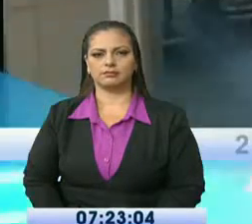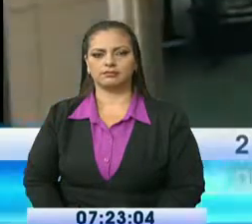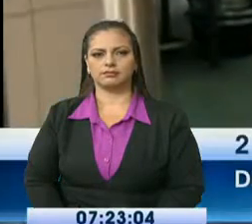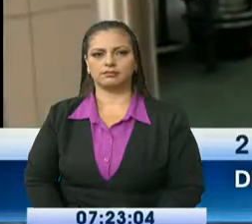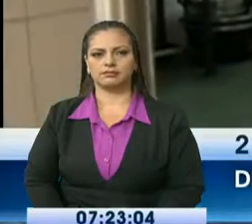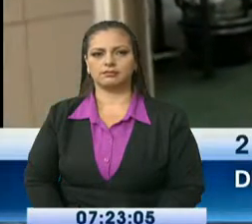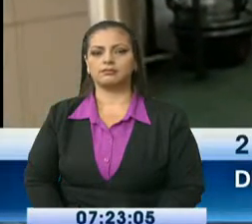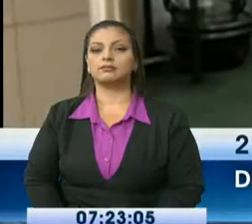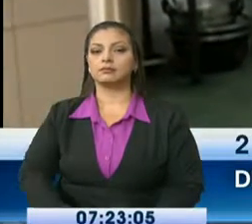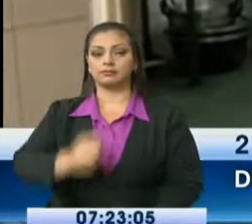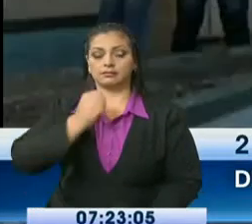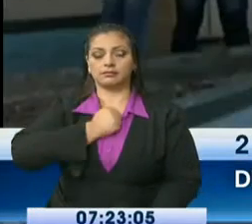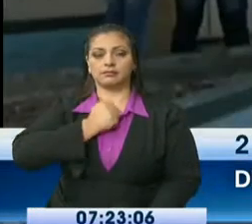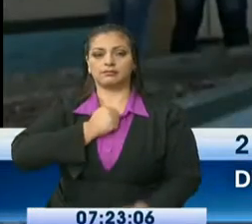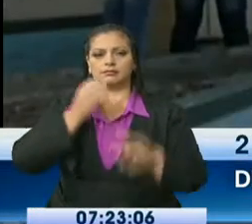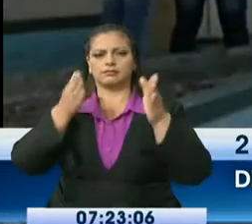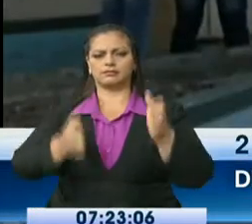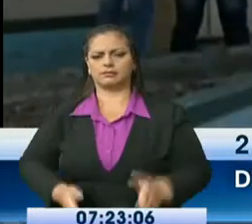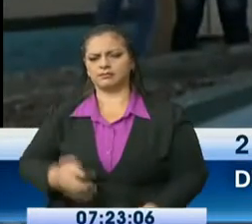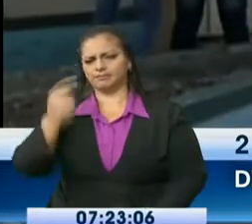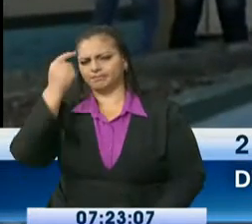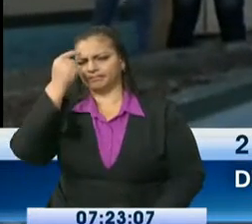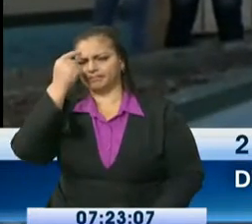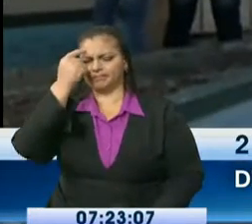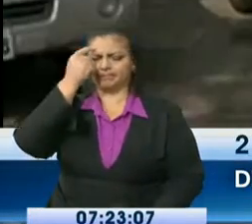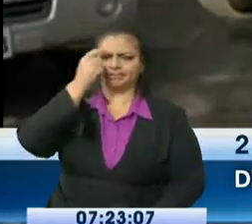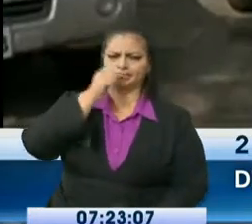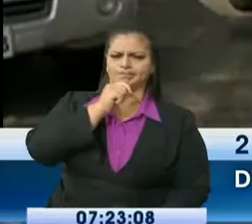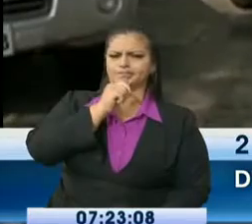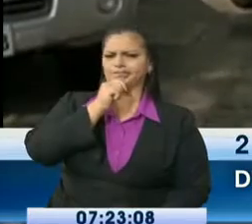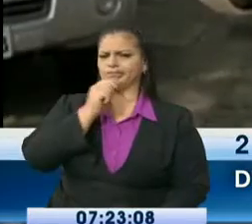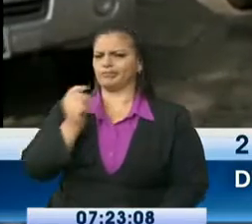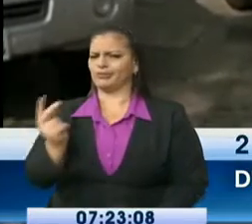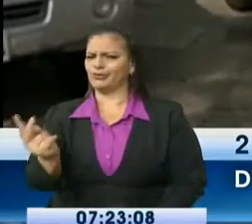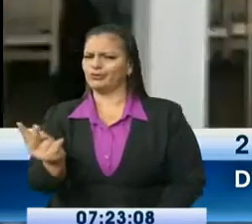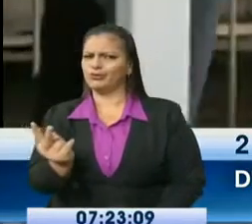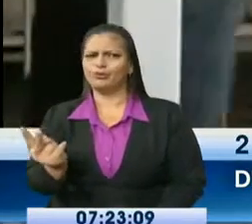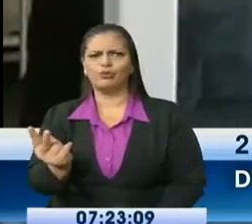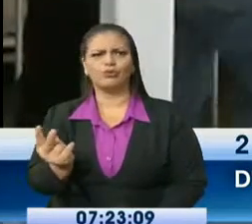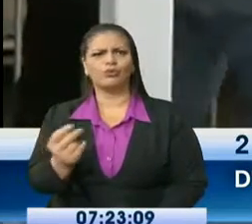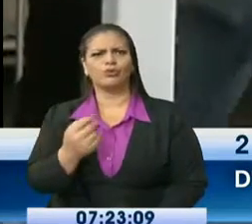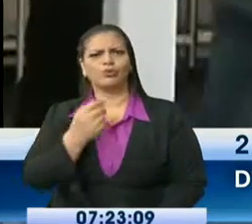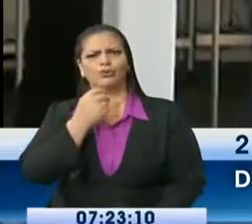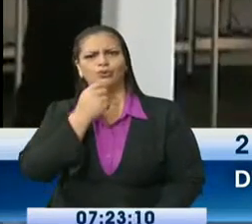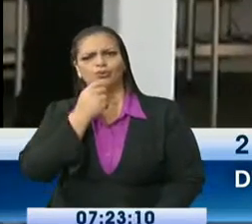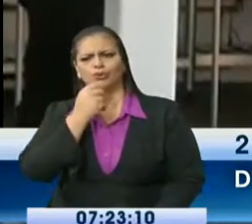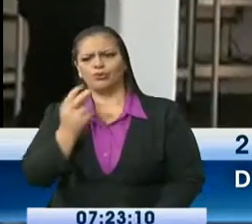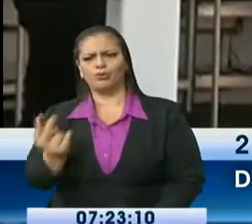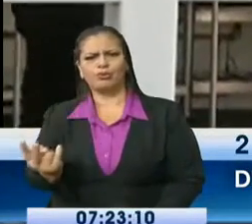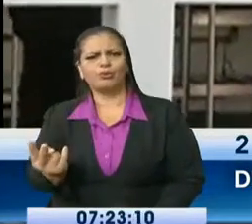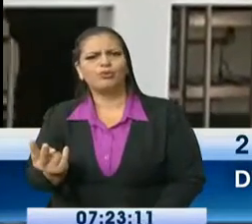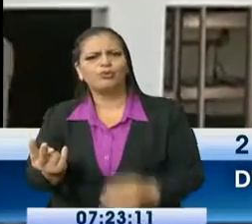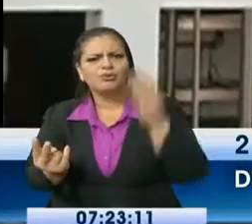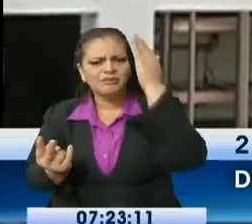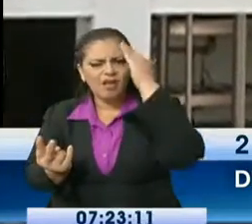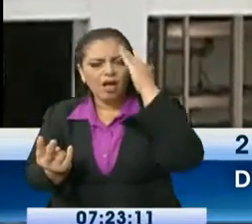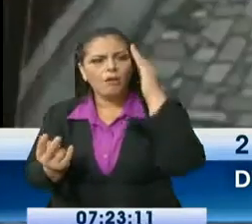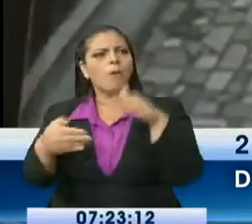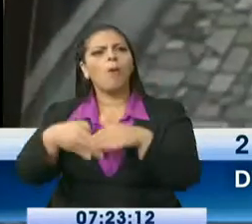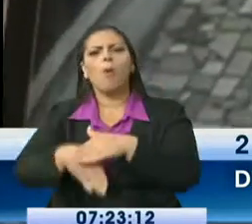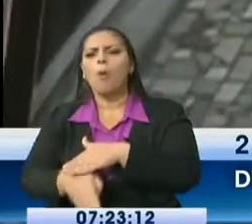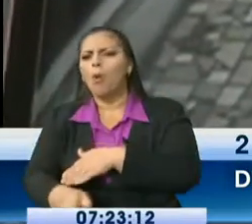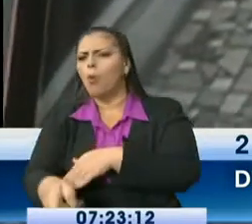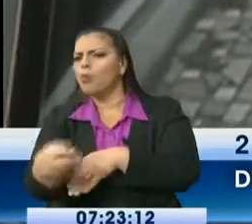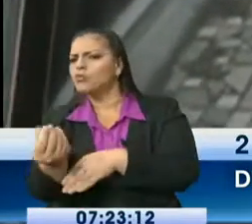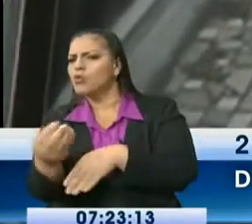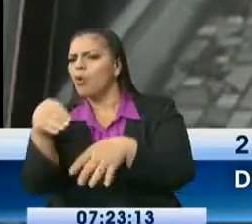El propietario del establecimiento sospecha que los antisociales pudieron contar con información específica. Se